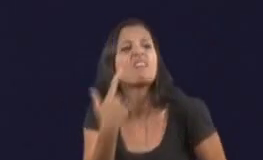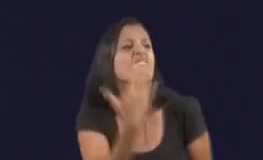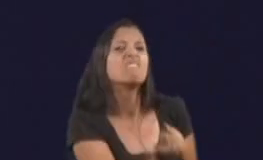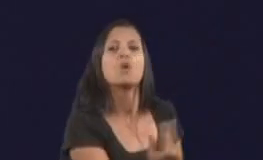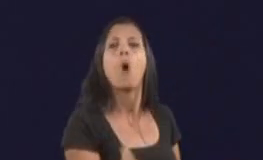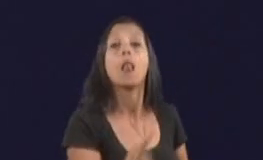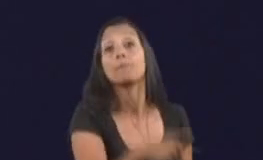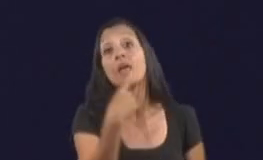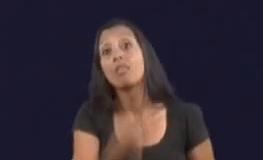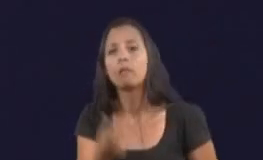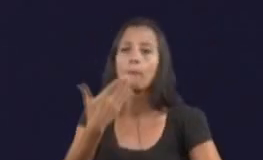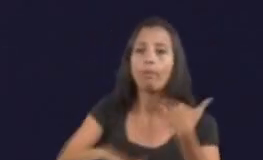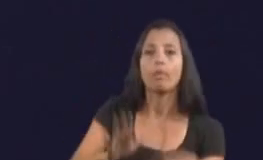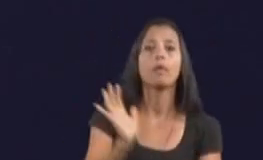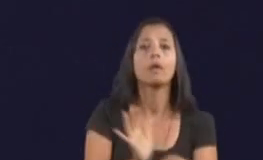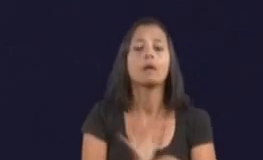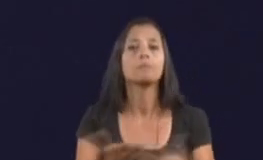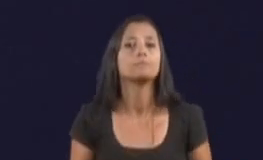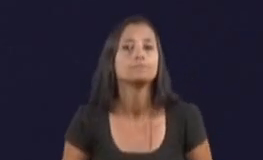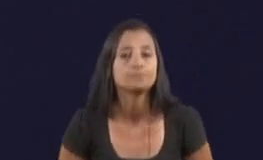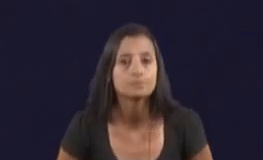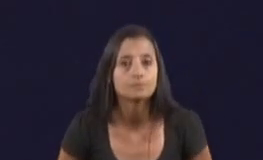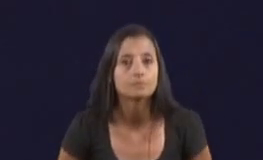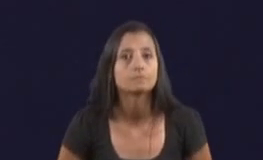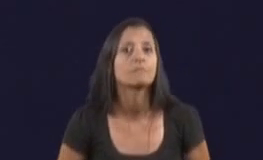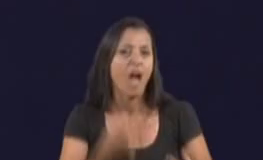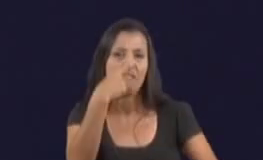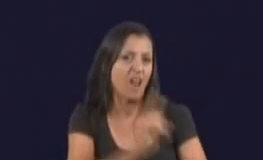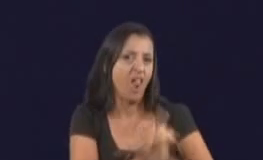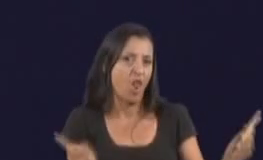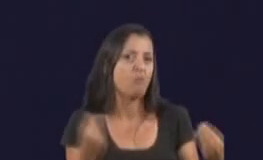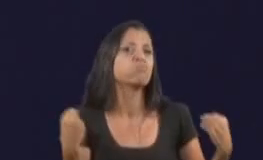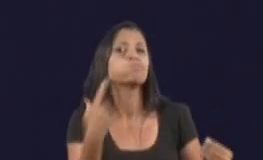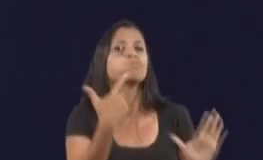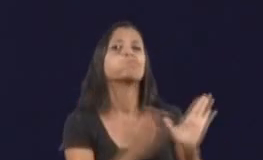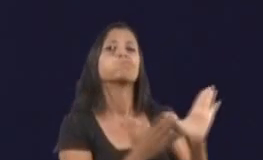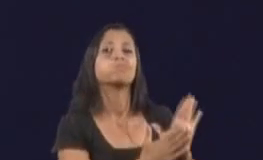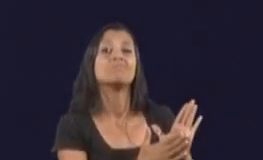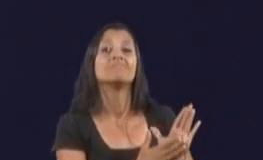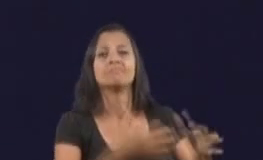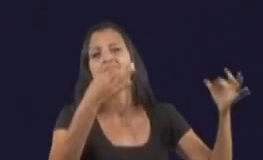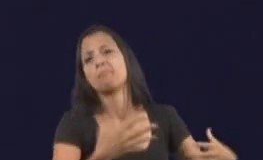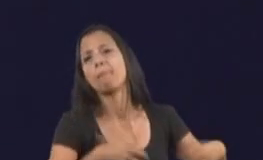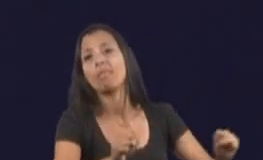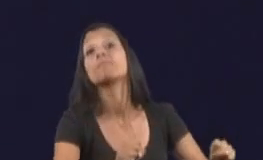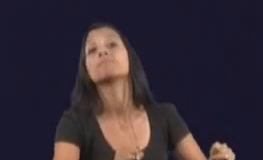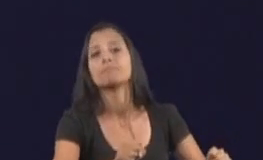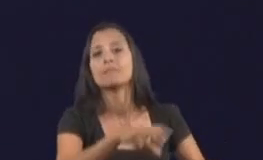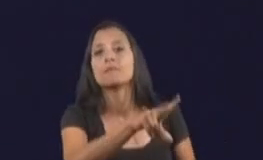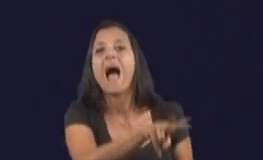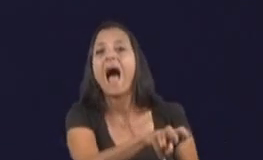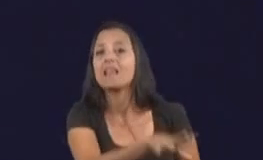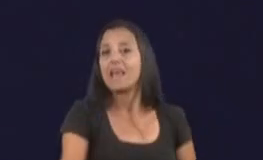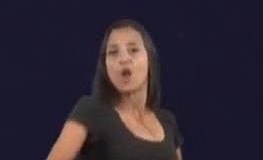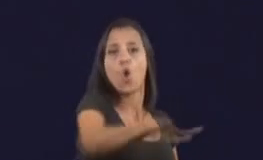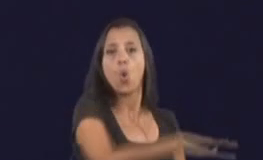que se utilizaban para hacer laborterapia, cosa que claramente no era cierto, sino que efectivamente se alquilaban estas tierras, o se